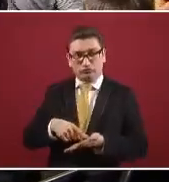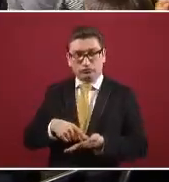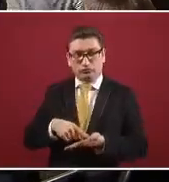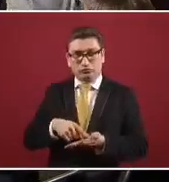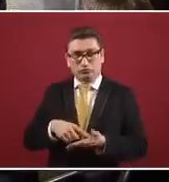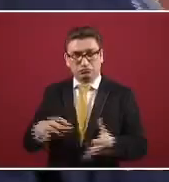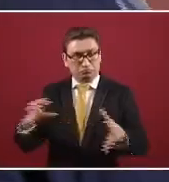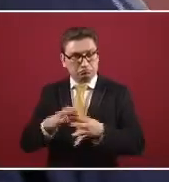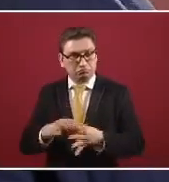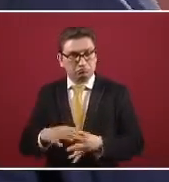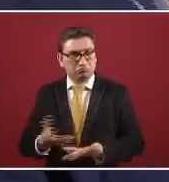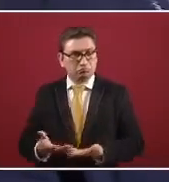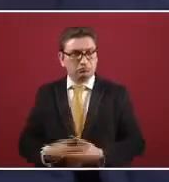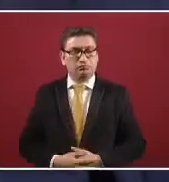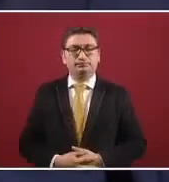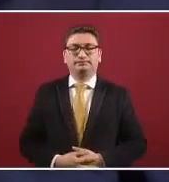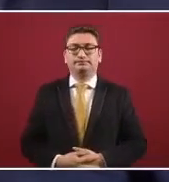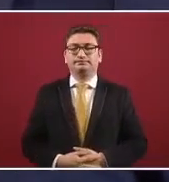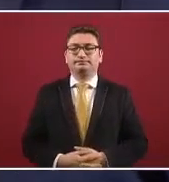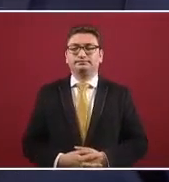Pues